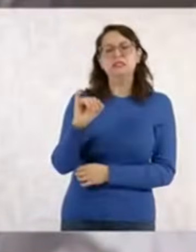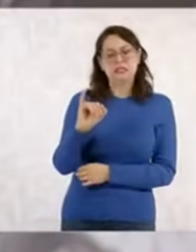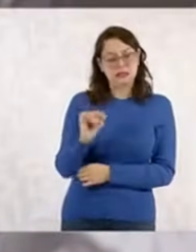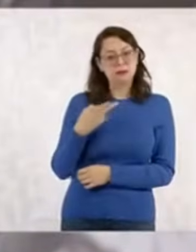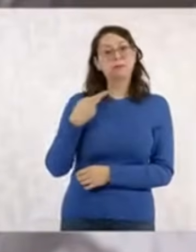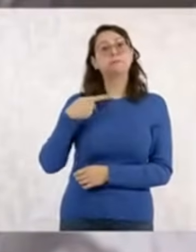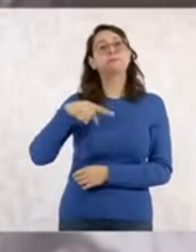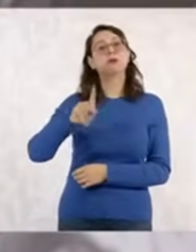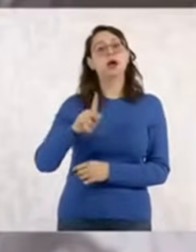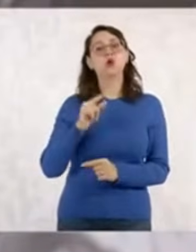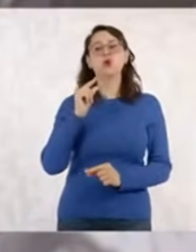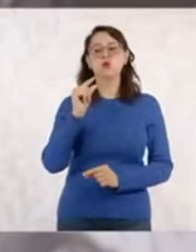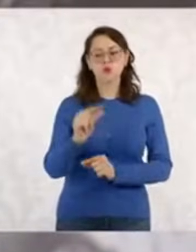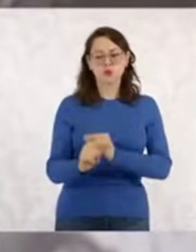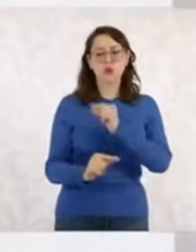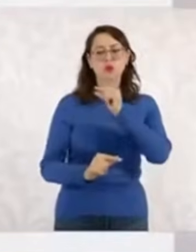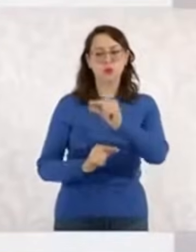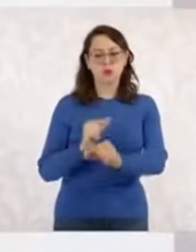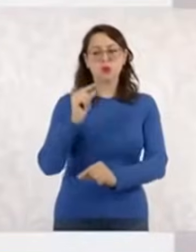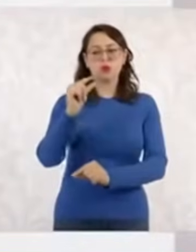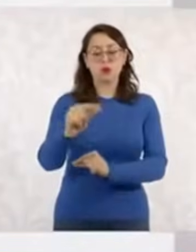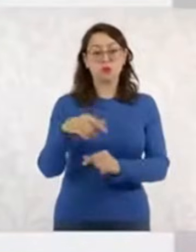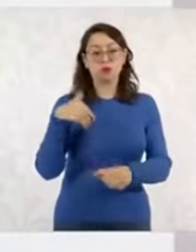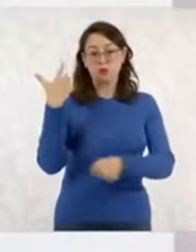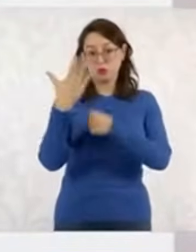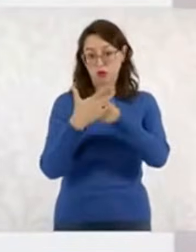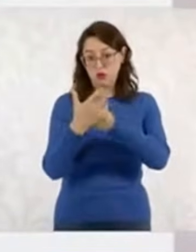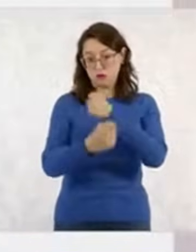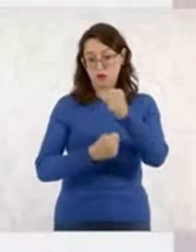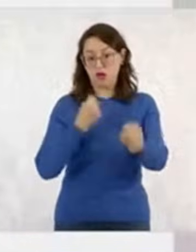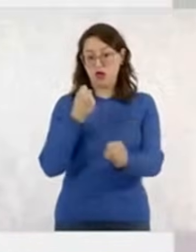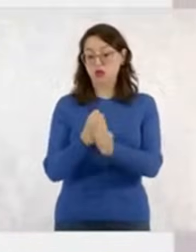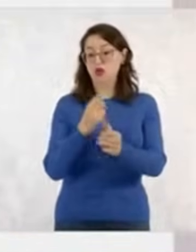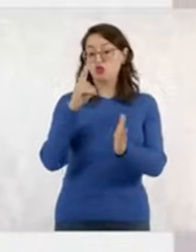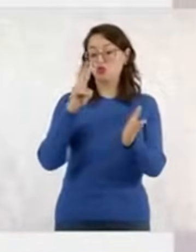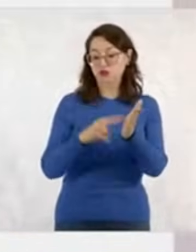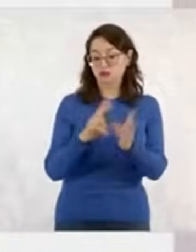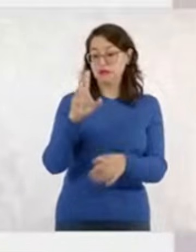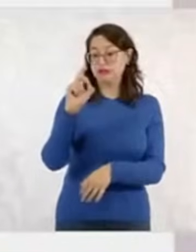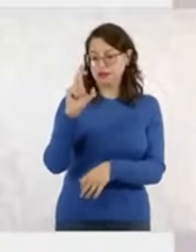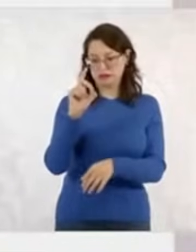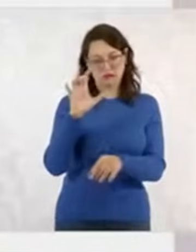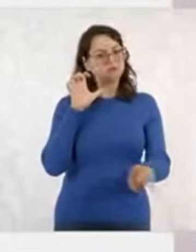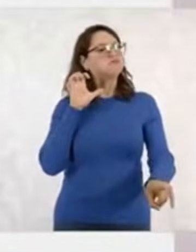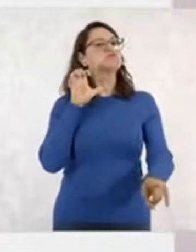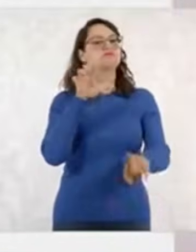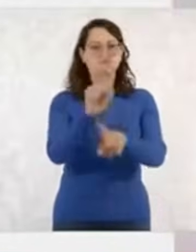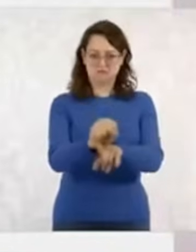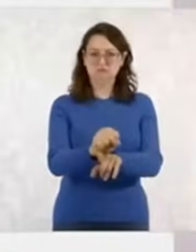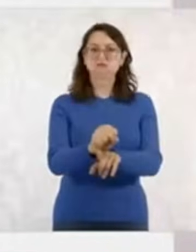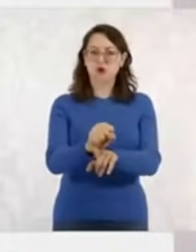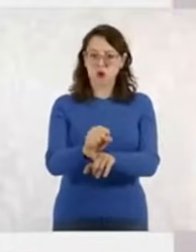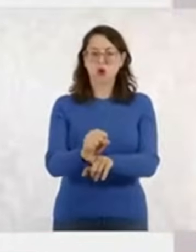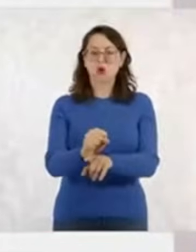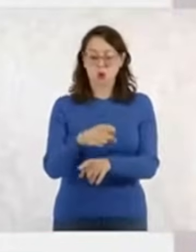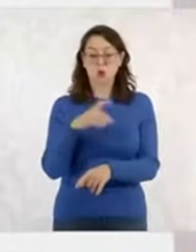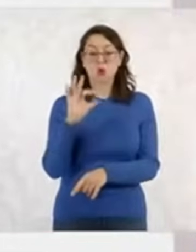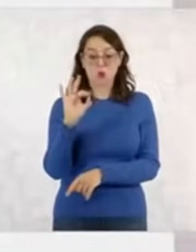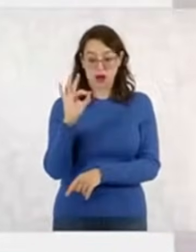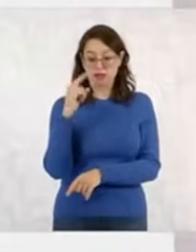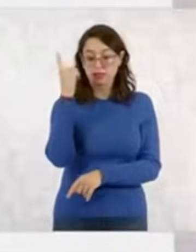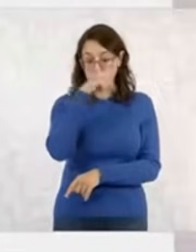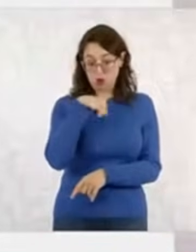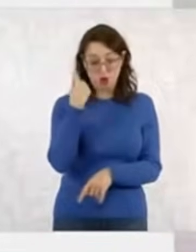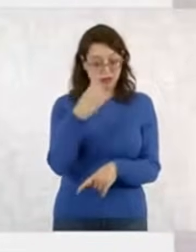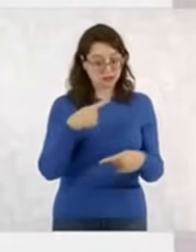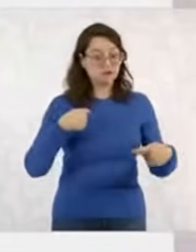para llegar en 2030 a una jornada de 40 horas con la flexibilidad requerida. Y muchas